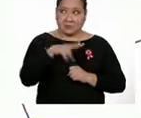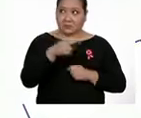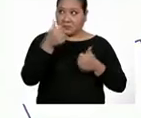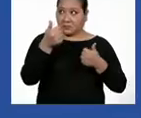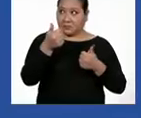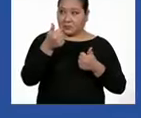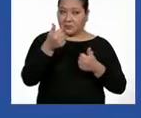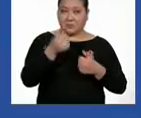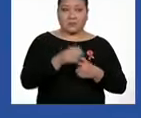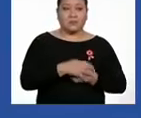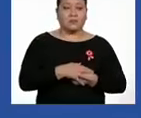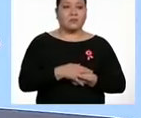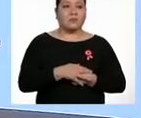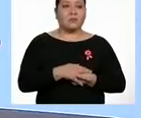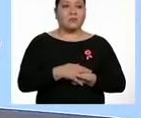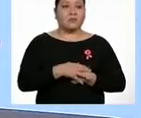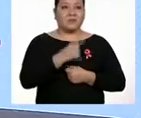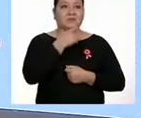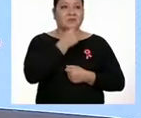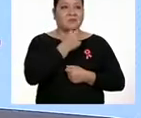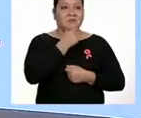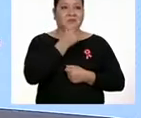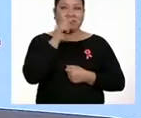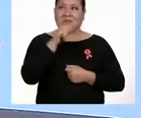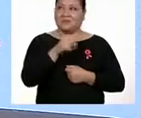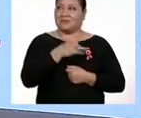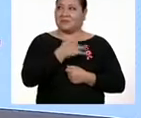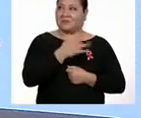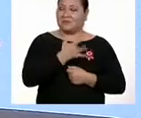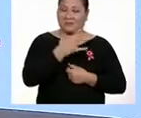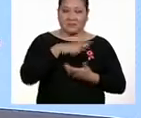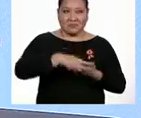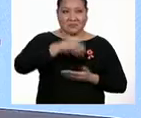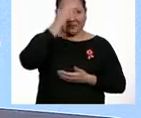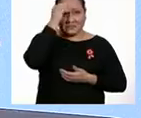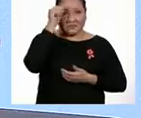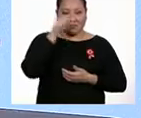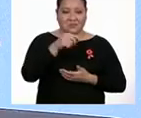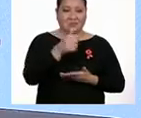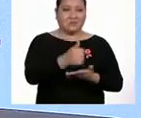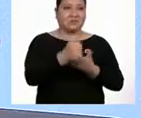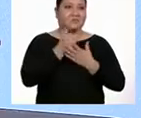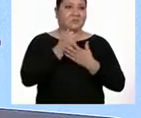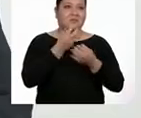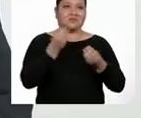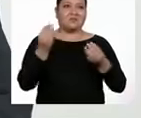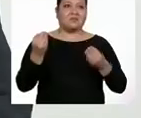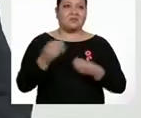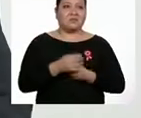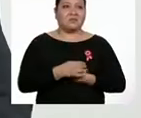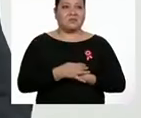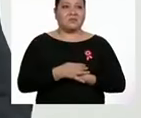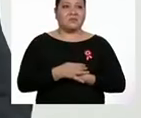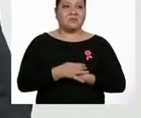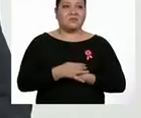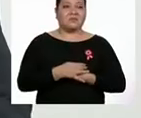momento? Me gusta, siento que estoy aprendiendo algo que me va a servir mucho. Por cierto,